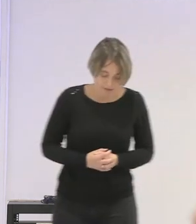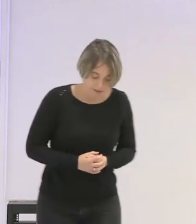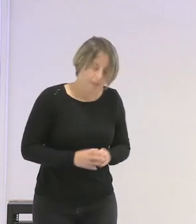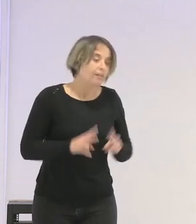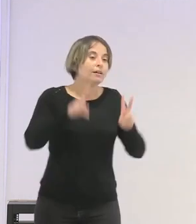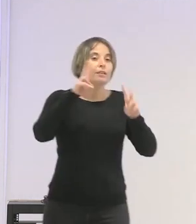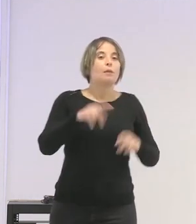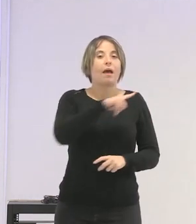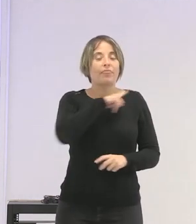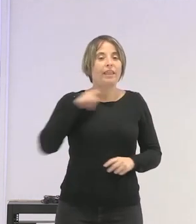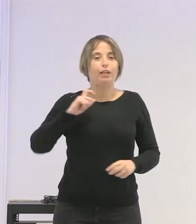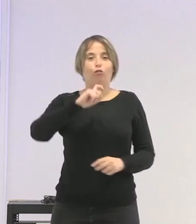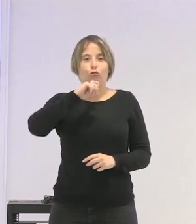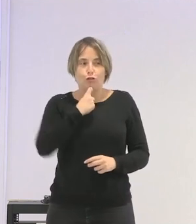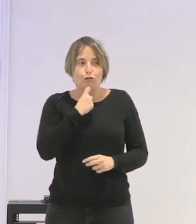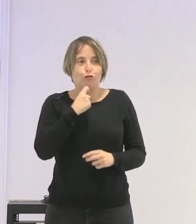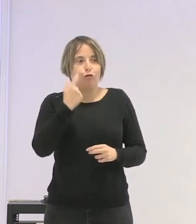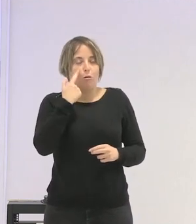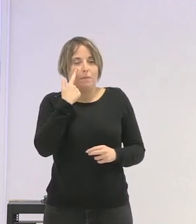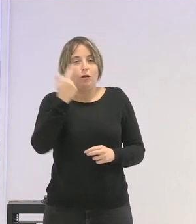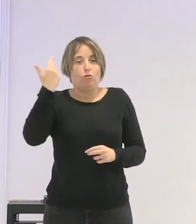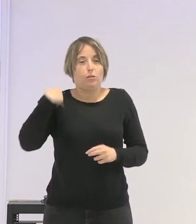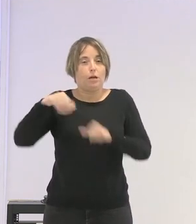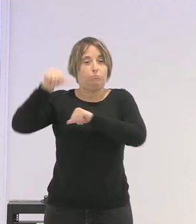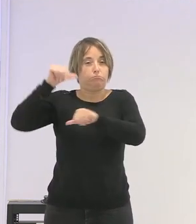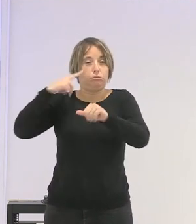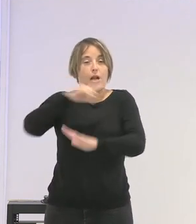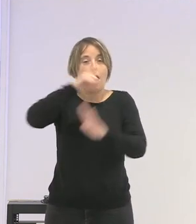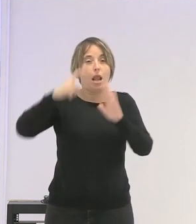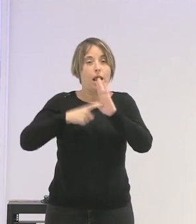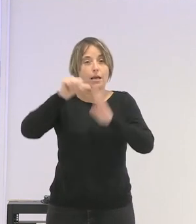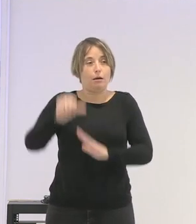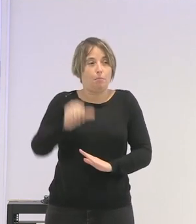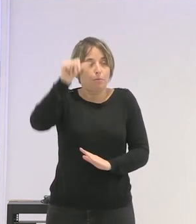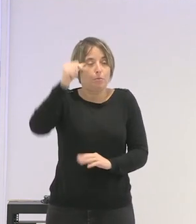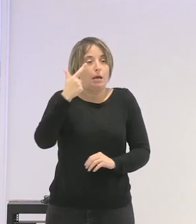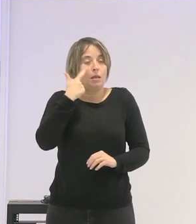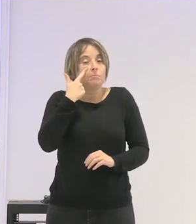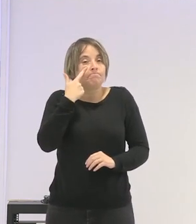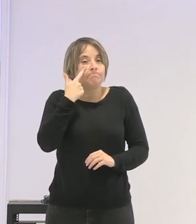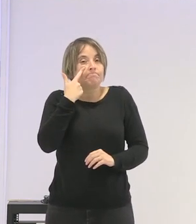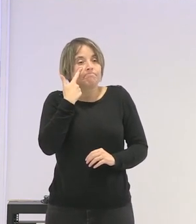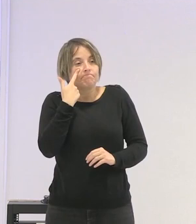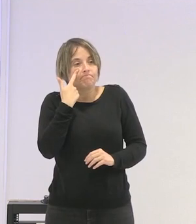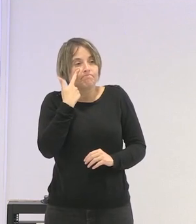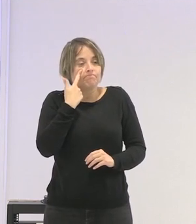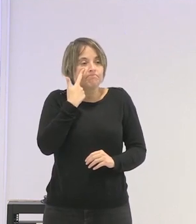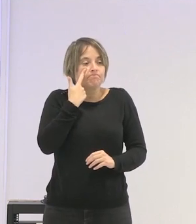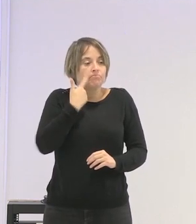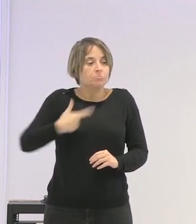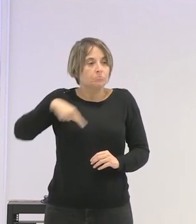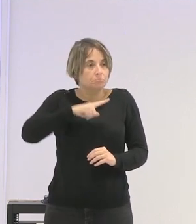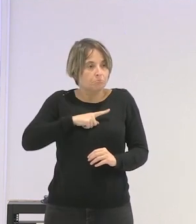odio, pero bueno, yo creo que ya después de unos años de que se aprobó esa legislación, hemos visto que se está,